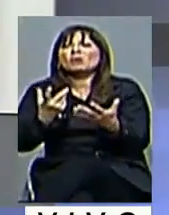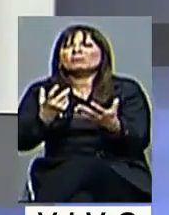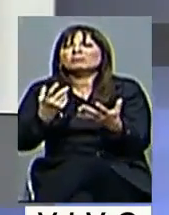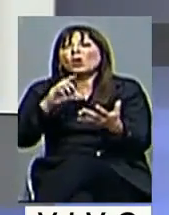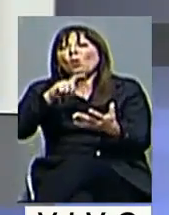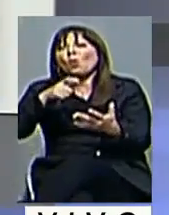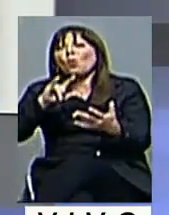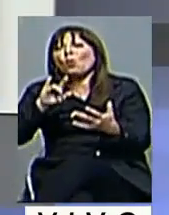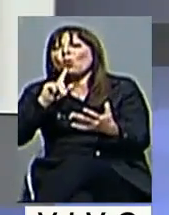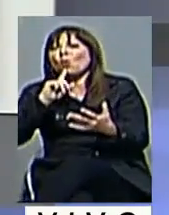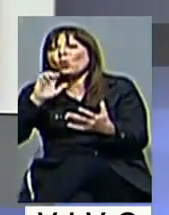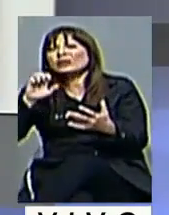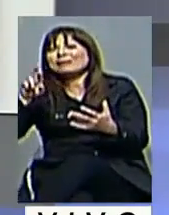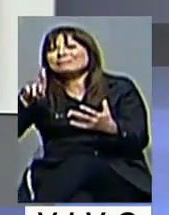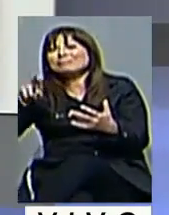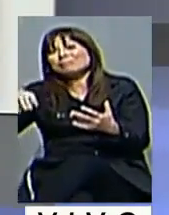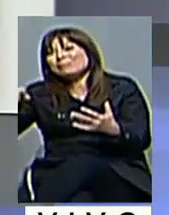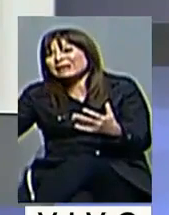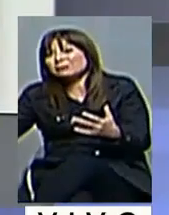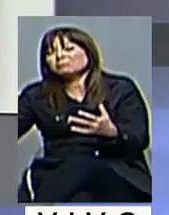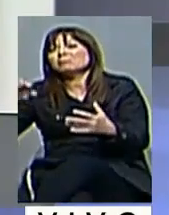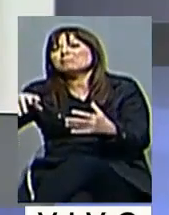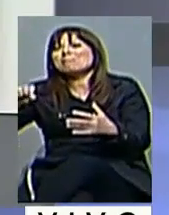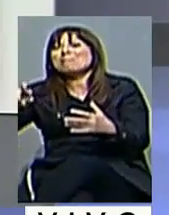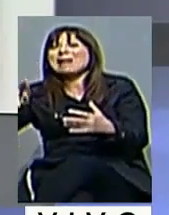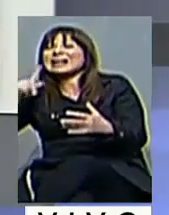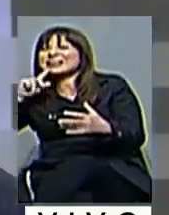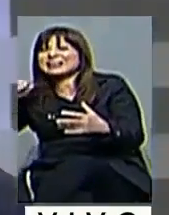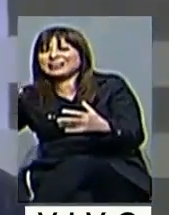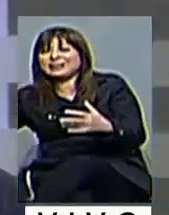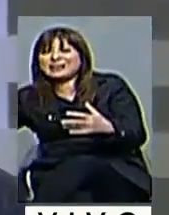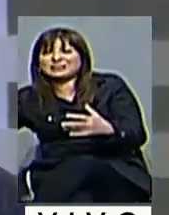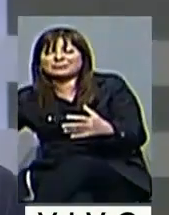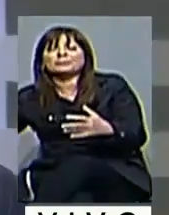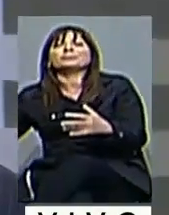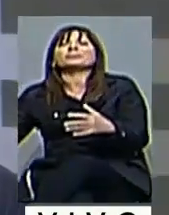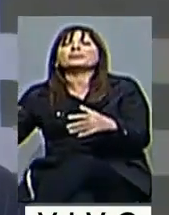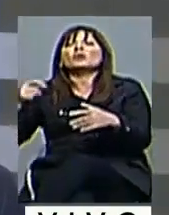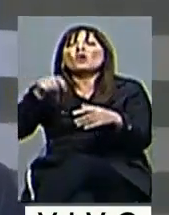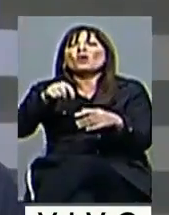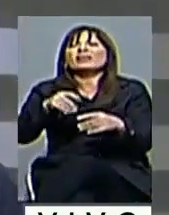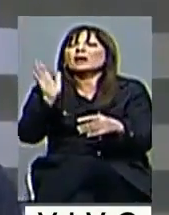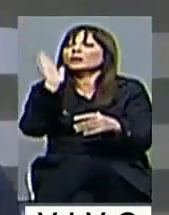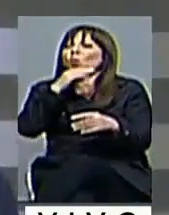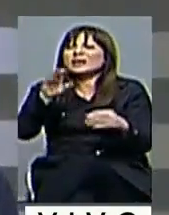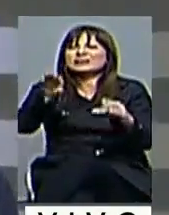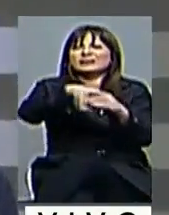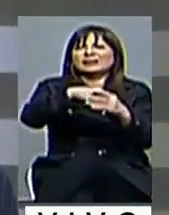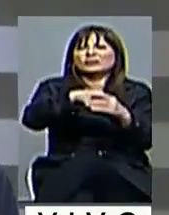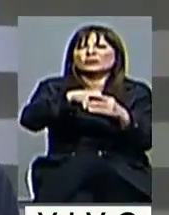Gutemberg Martínez, etcétera, claro. Que hoy día no están. El progresismo con progreso. Claro, que ya no están dentro de